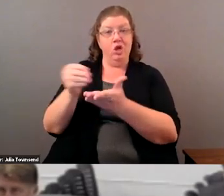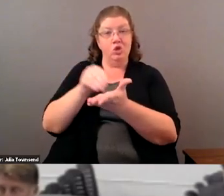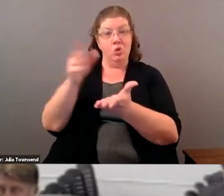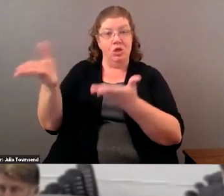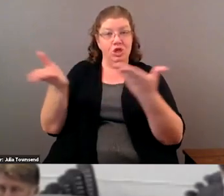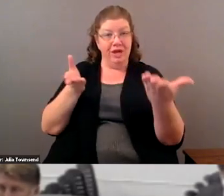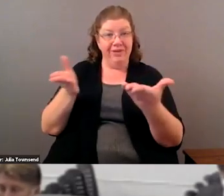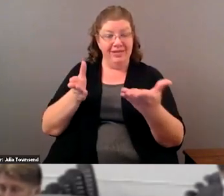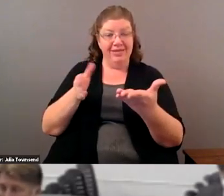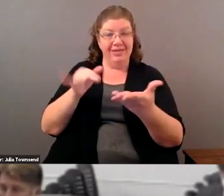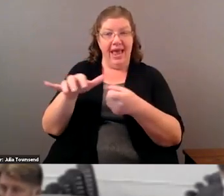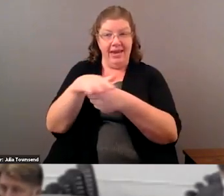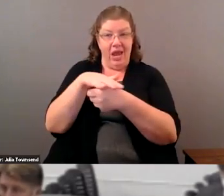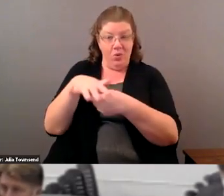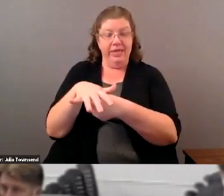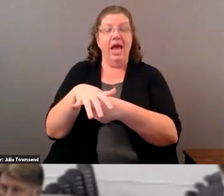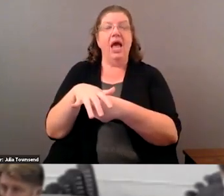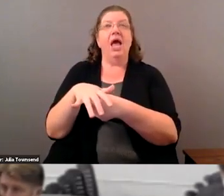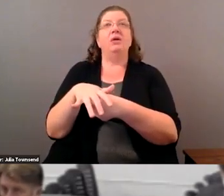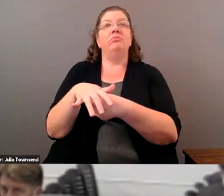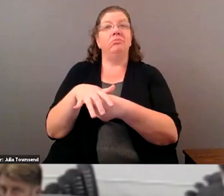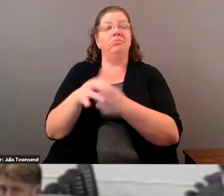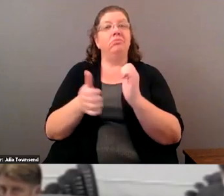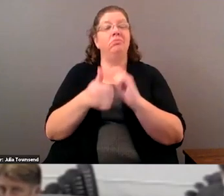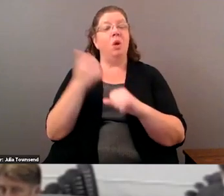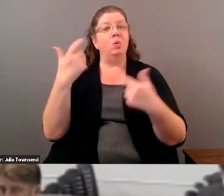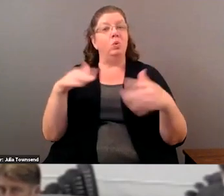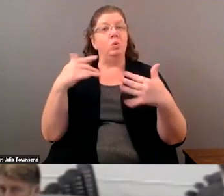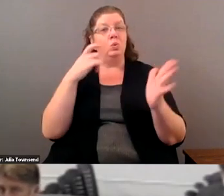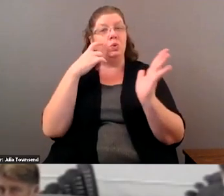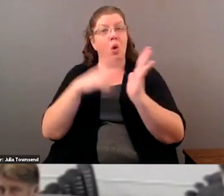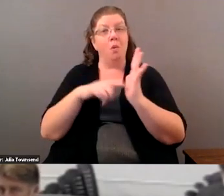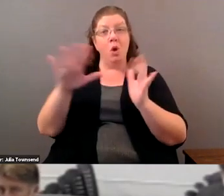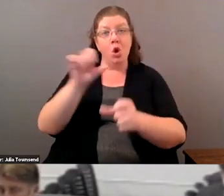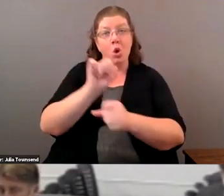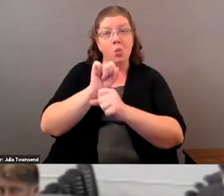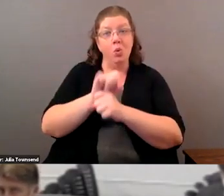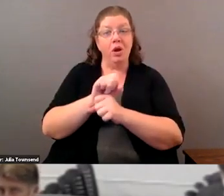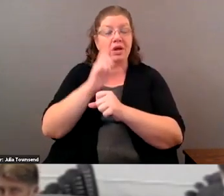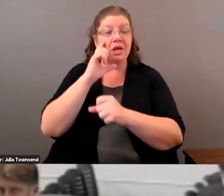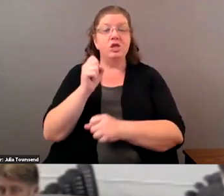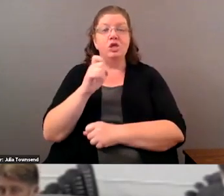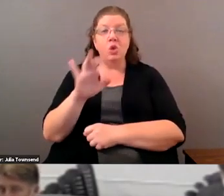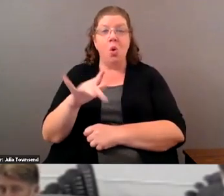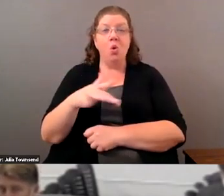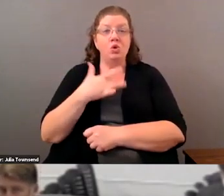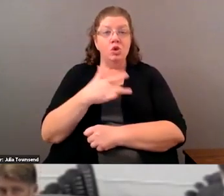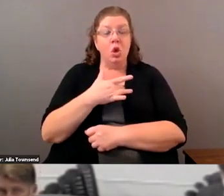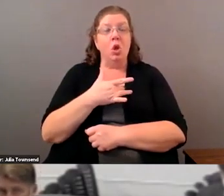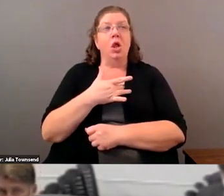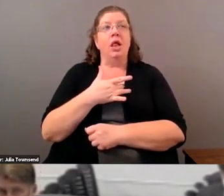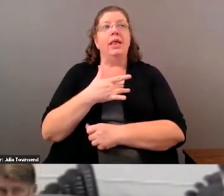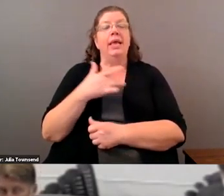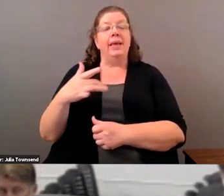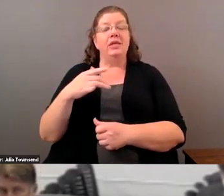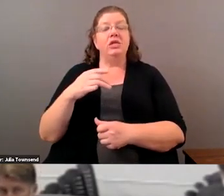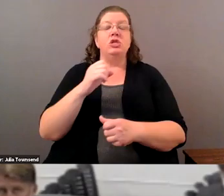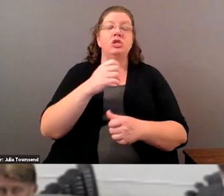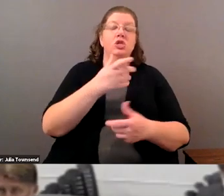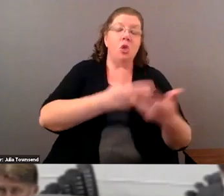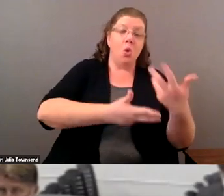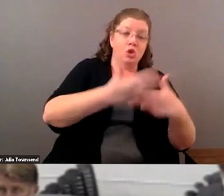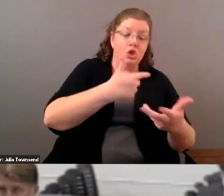ustedes ya saben si ustedes conocen su trabajo especialmente en el área de servicios estudiantiles y